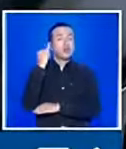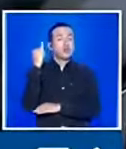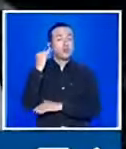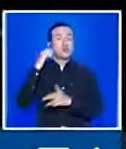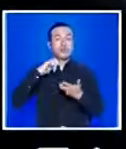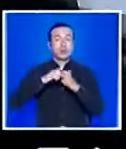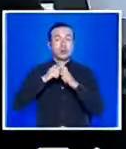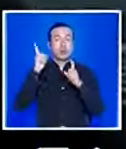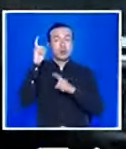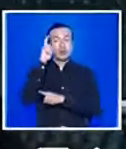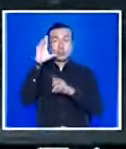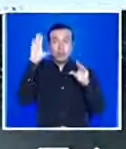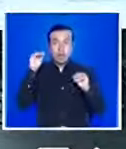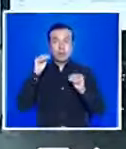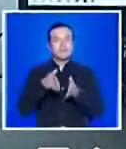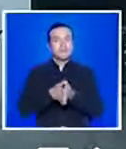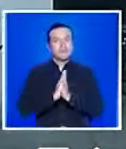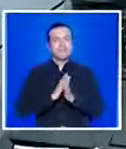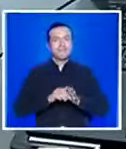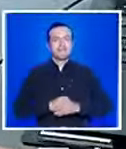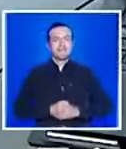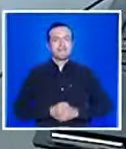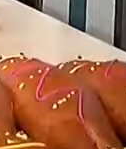por los racionamientos.